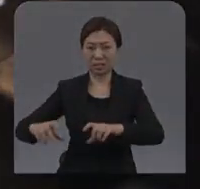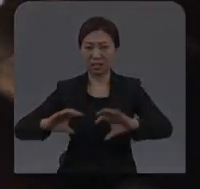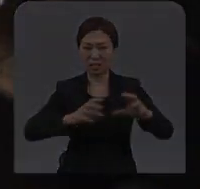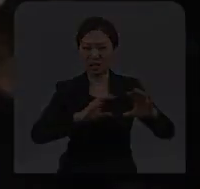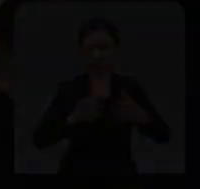estado